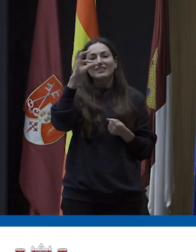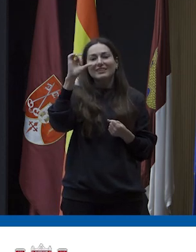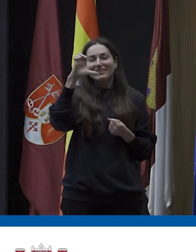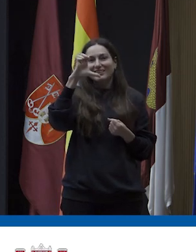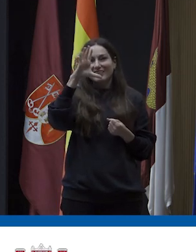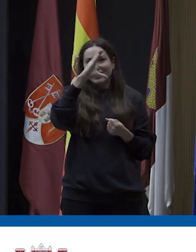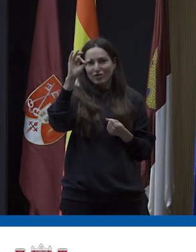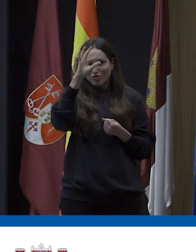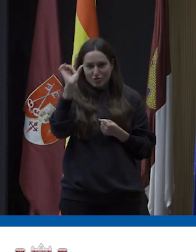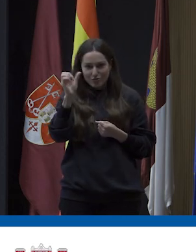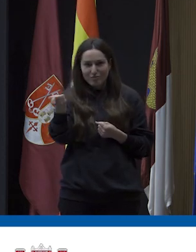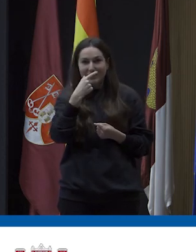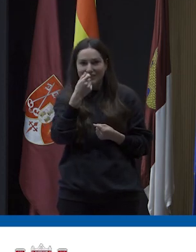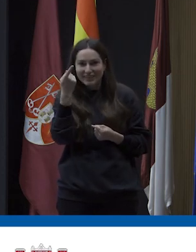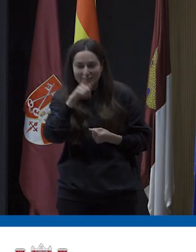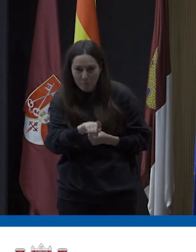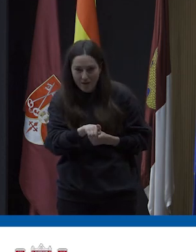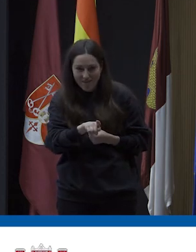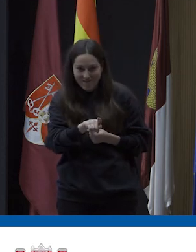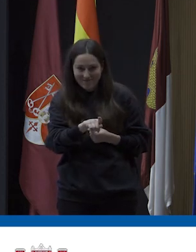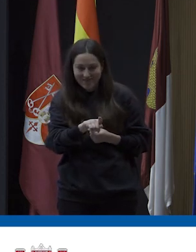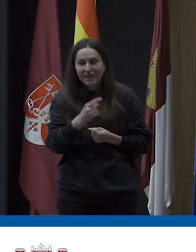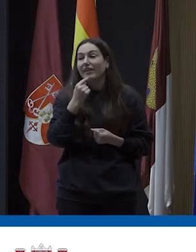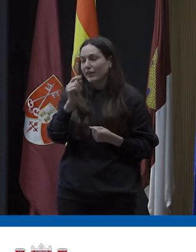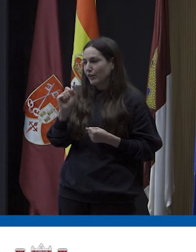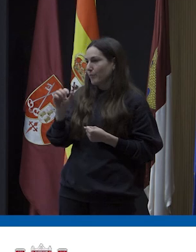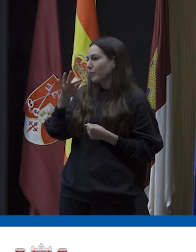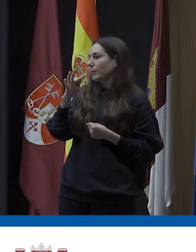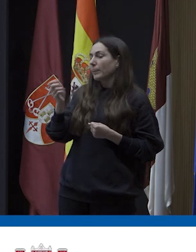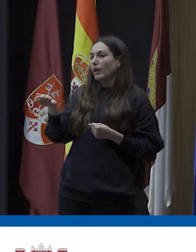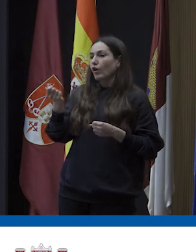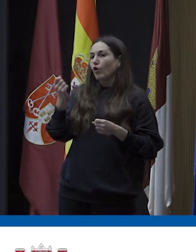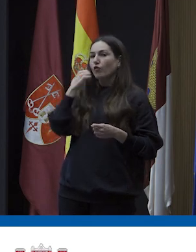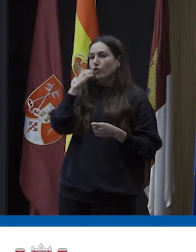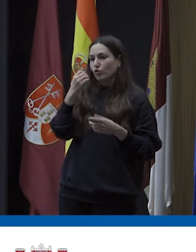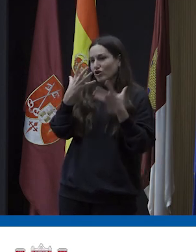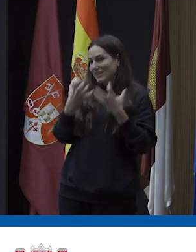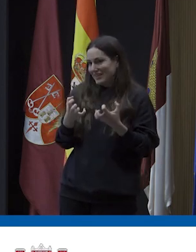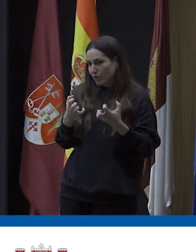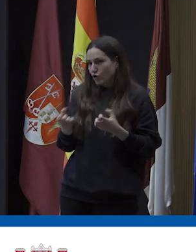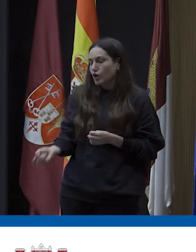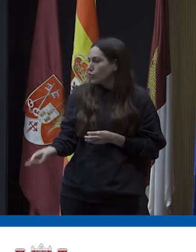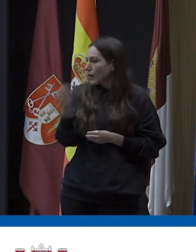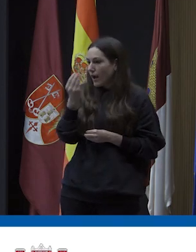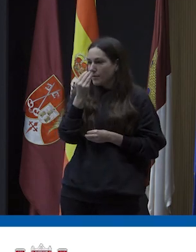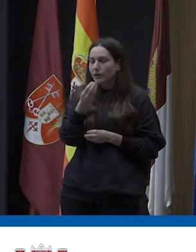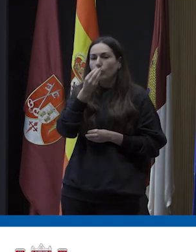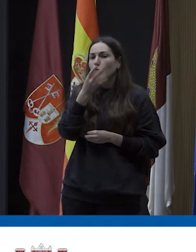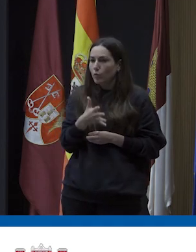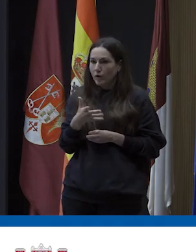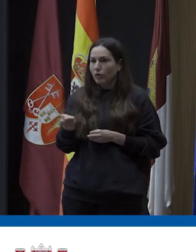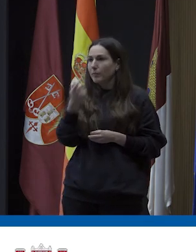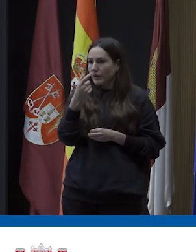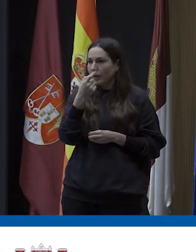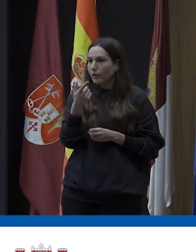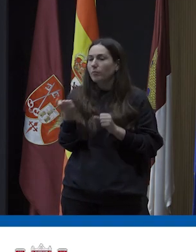porque es una sustancia natural, son grasas buenas. Entonces, en general, los frutos secos es un alimento que funciona como una medicación,